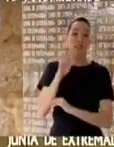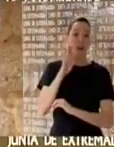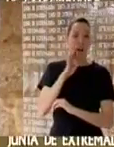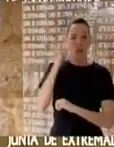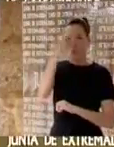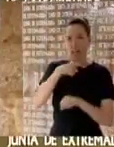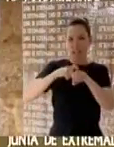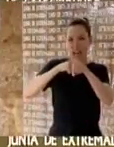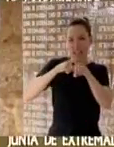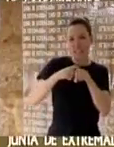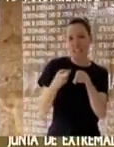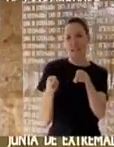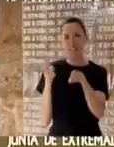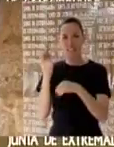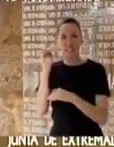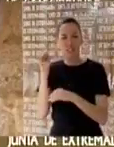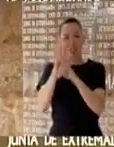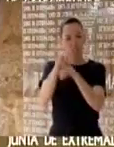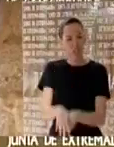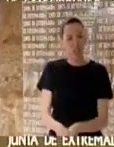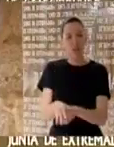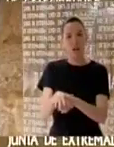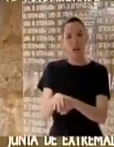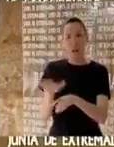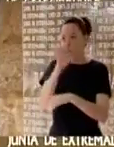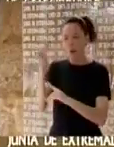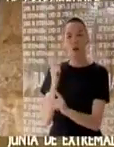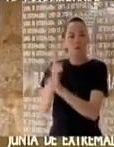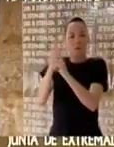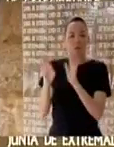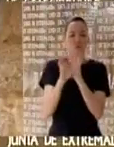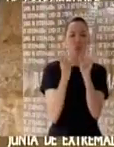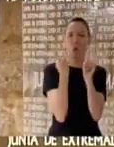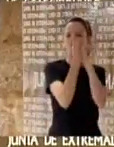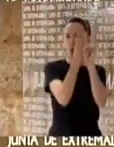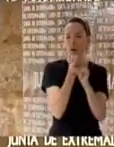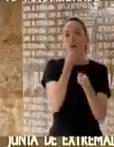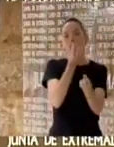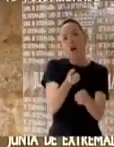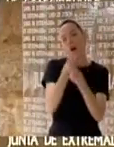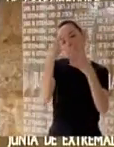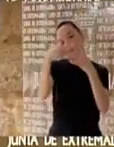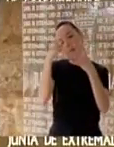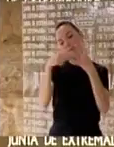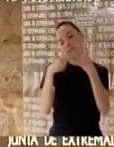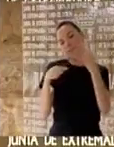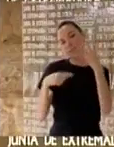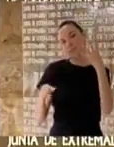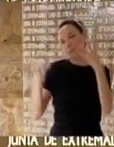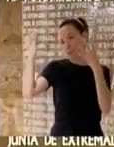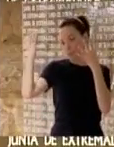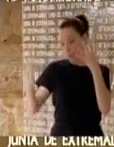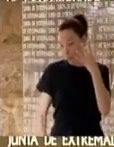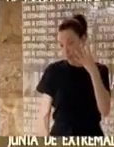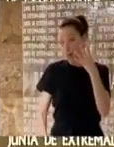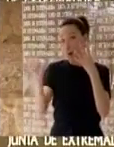racistas y xenófobas, excluyentes, antieuropeas y anticonstitucionales que ha hecho el señor Torra a lo largo de estos